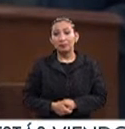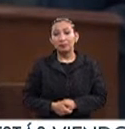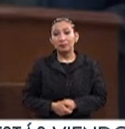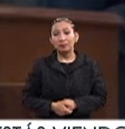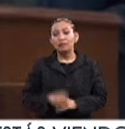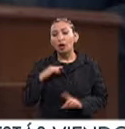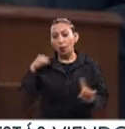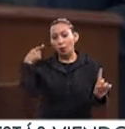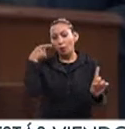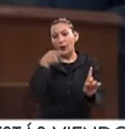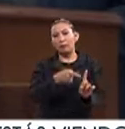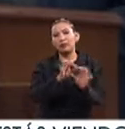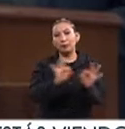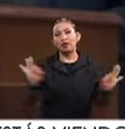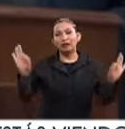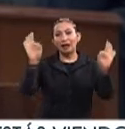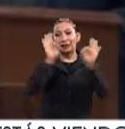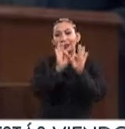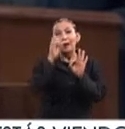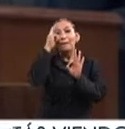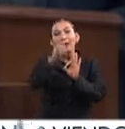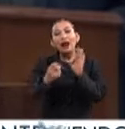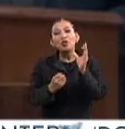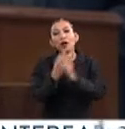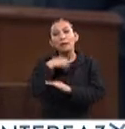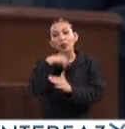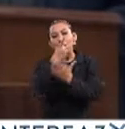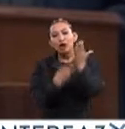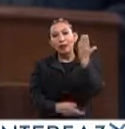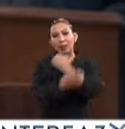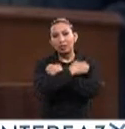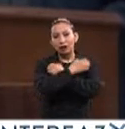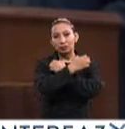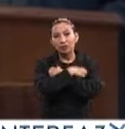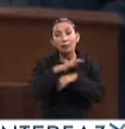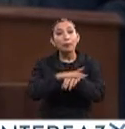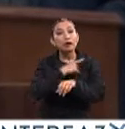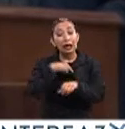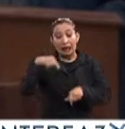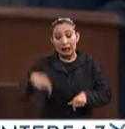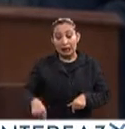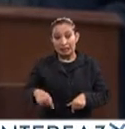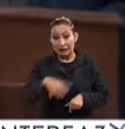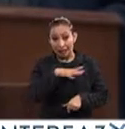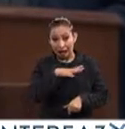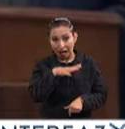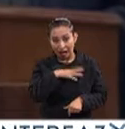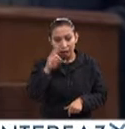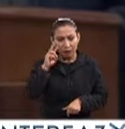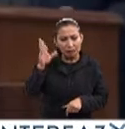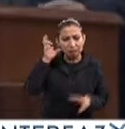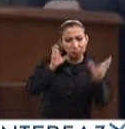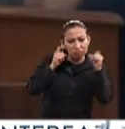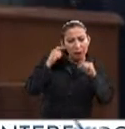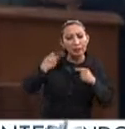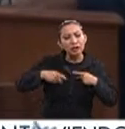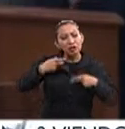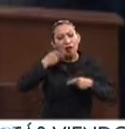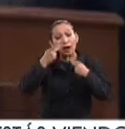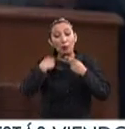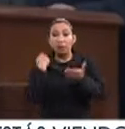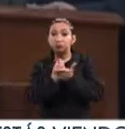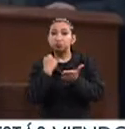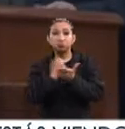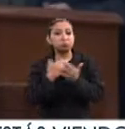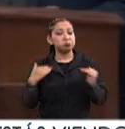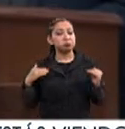el objetivo fundamental de la nueva política educativa, porque lo que aquí hemos escuchado es un reclamo